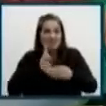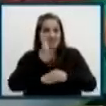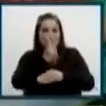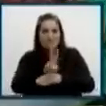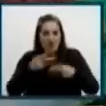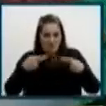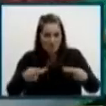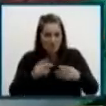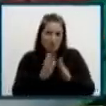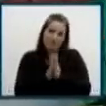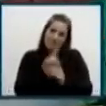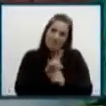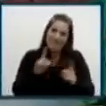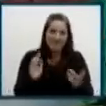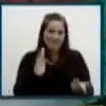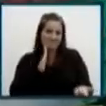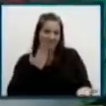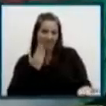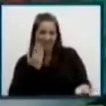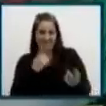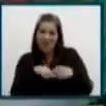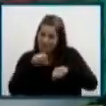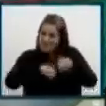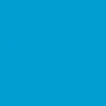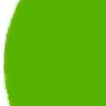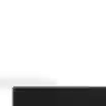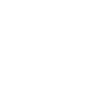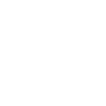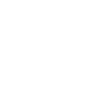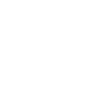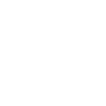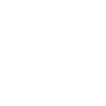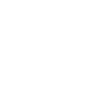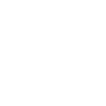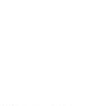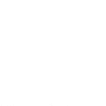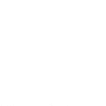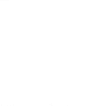y toda esta historia, ¿no? No te me agrandes ahora. Y andar en bicicleta. Y andar en bicicleta, gracias. Arriba, vamos arriba.